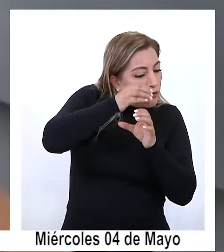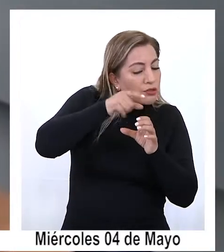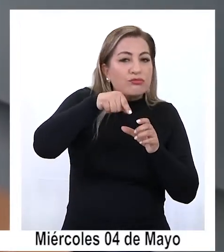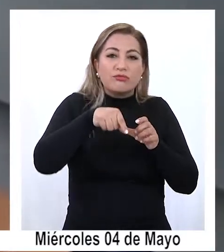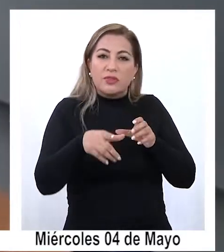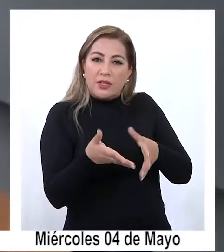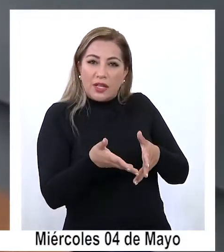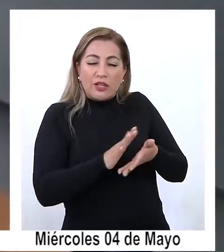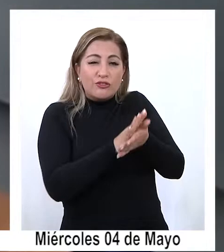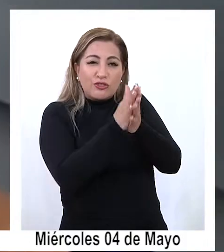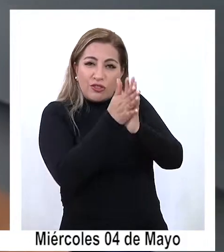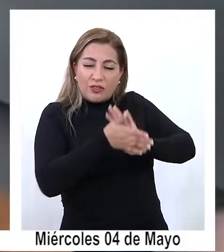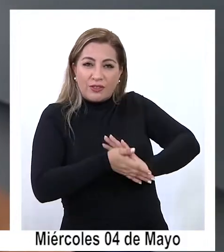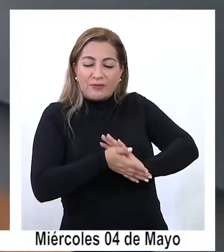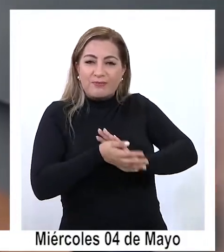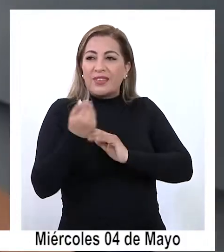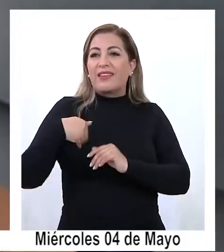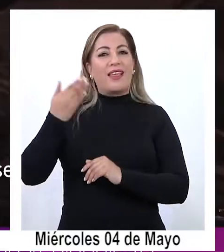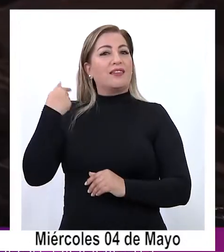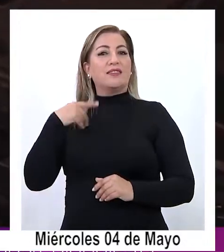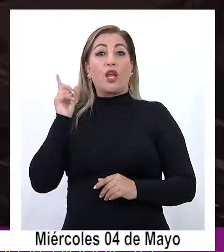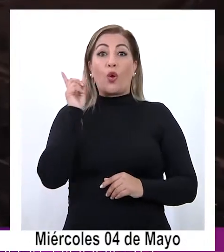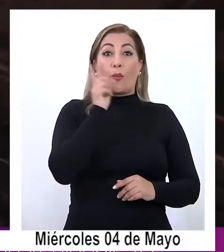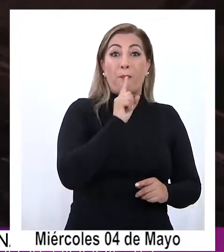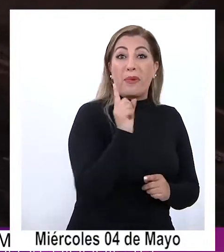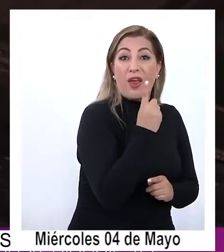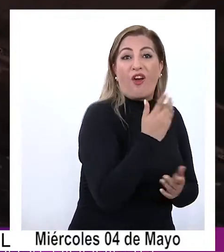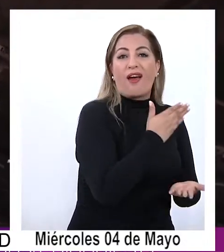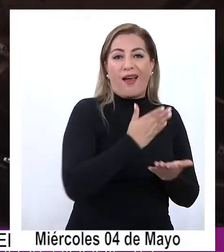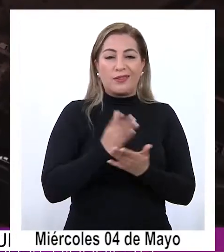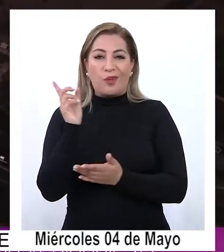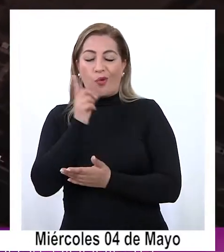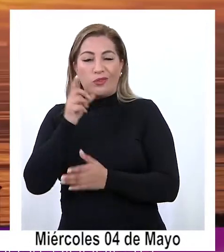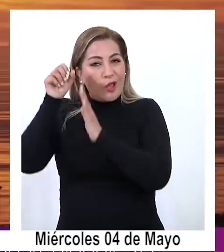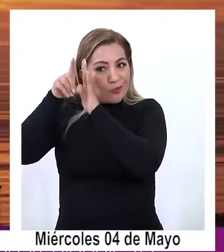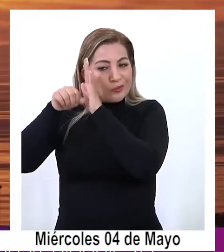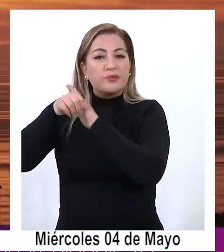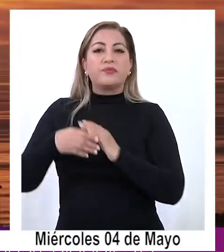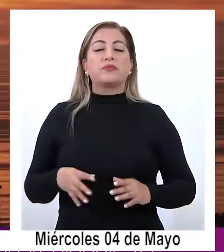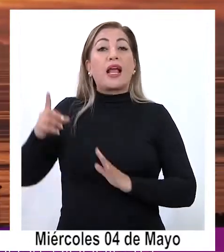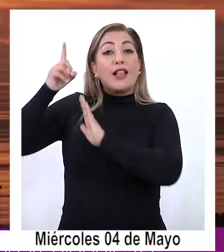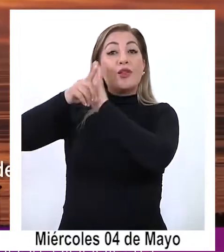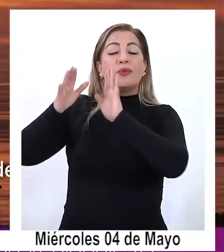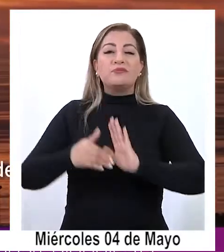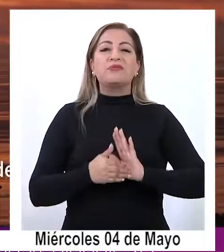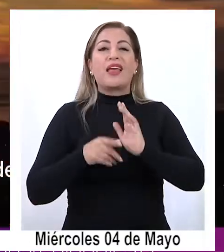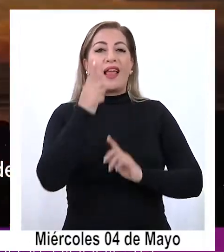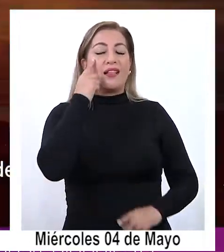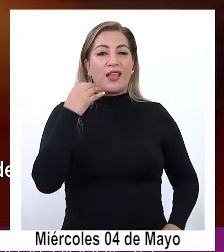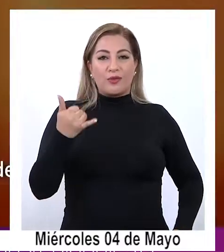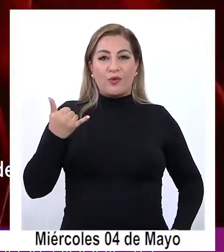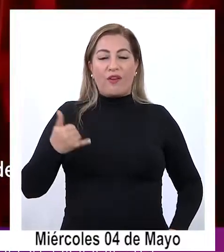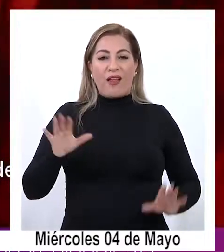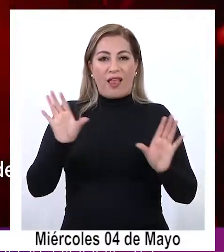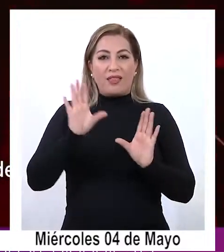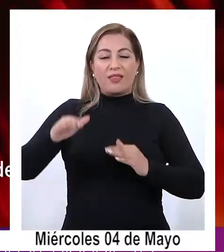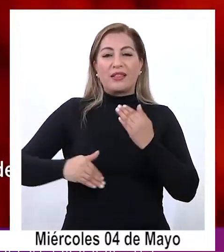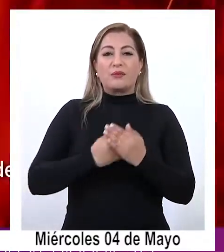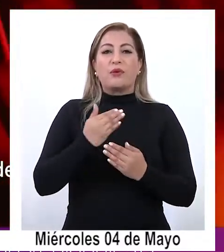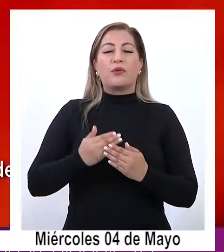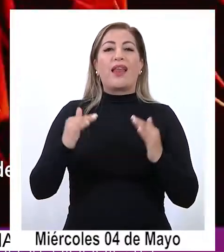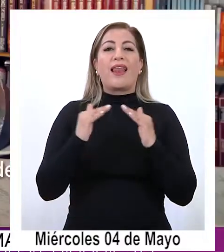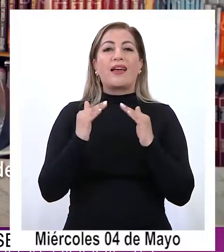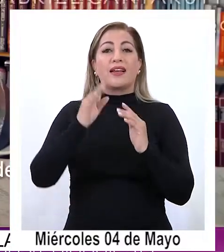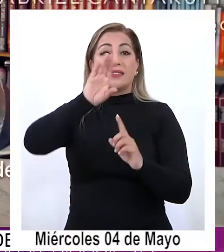arqueológico desde el principio a fin. El documental, que será presentado este jueves a las 10 de la mañana en la